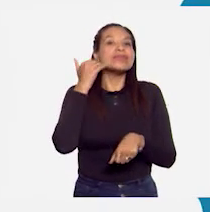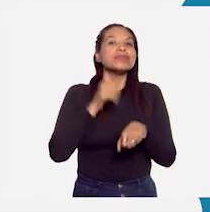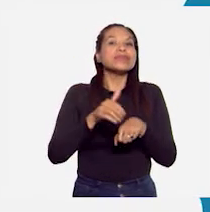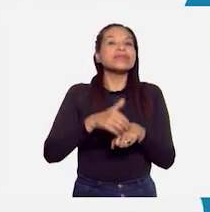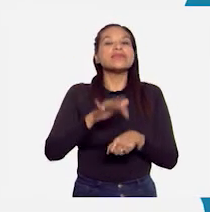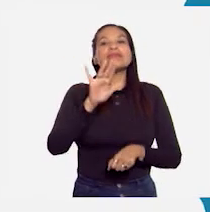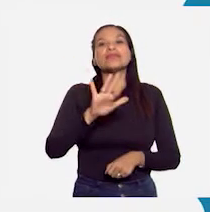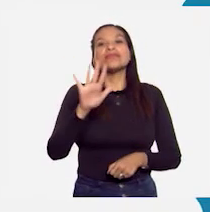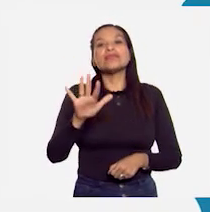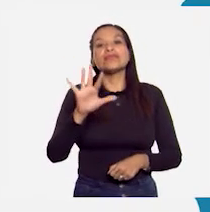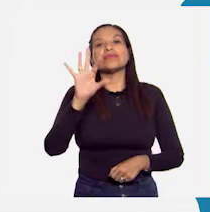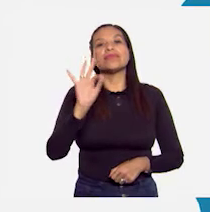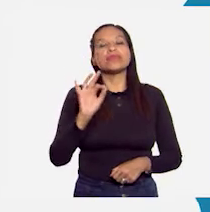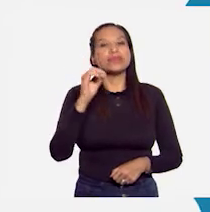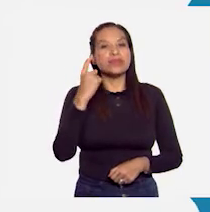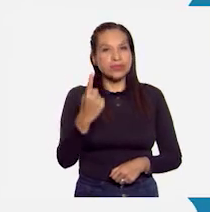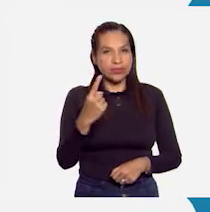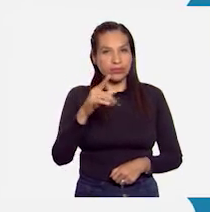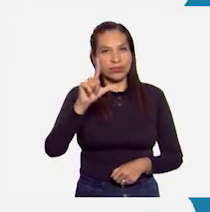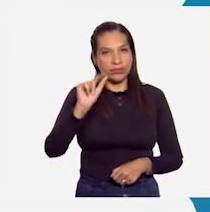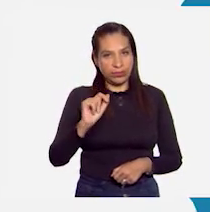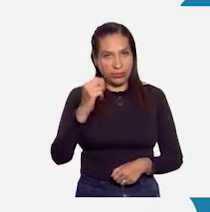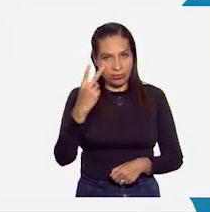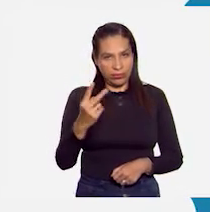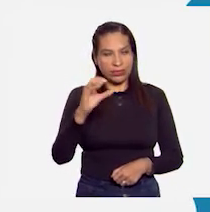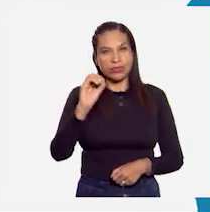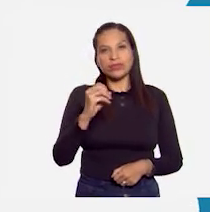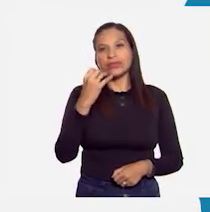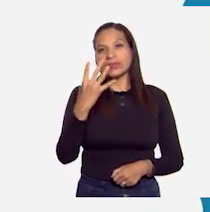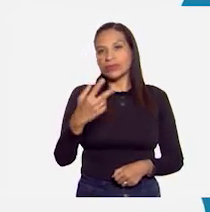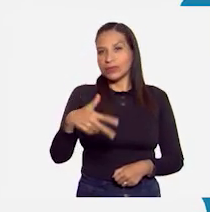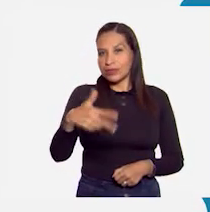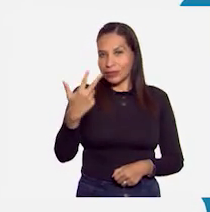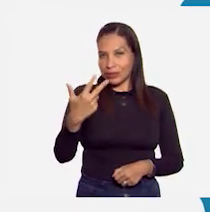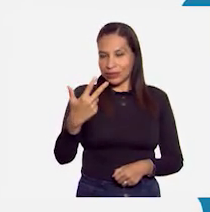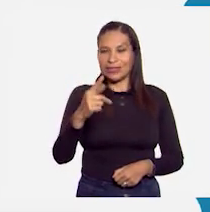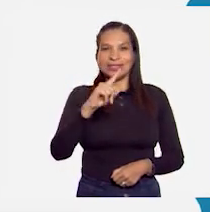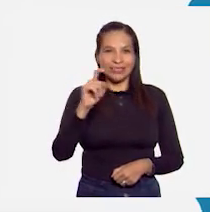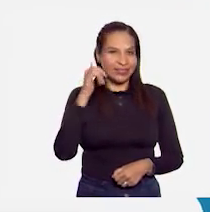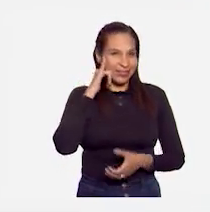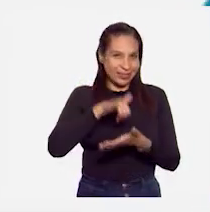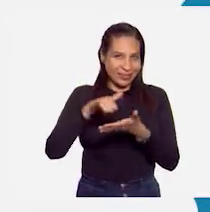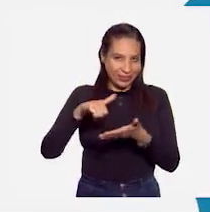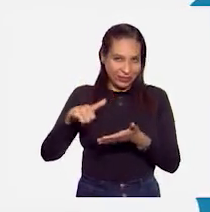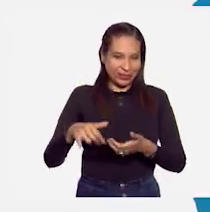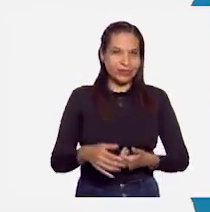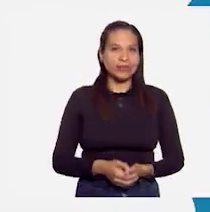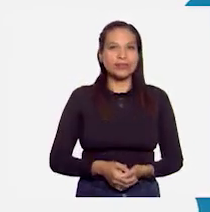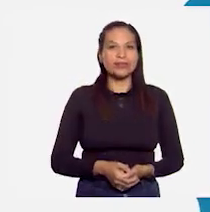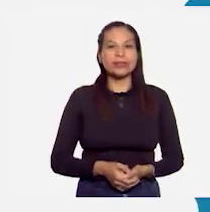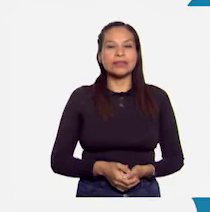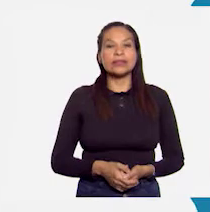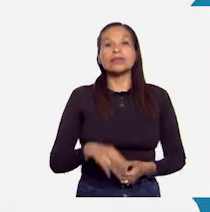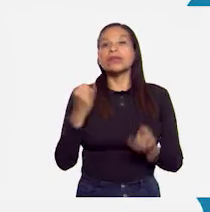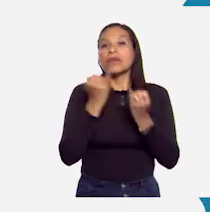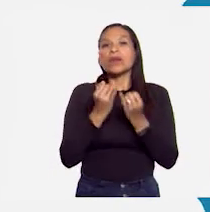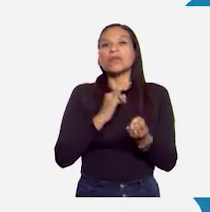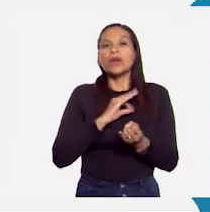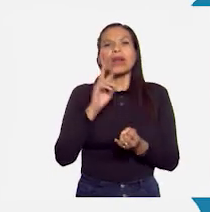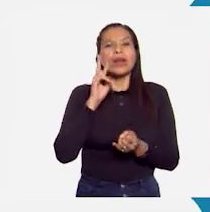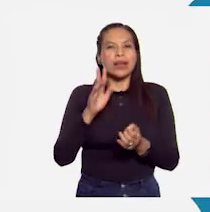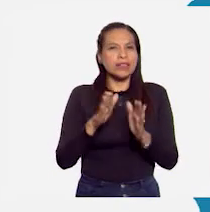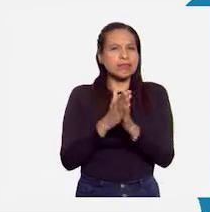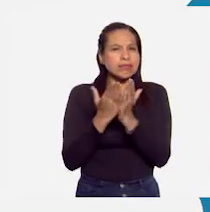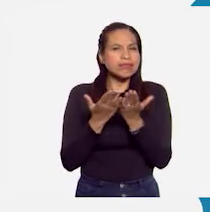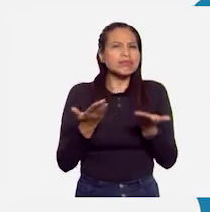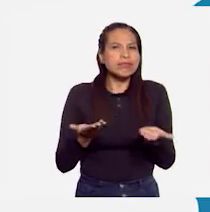teléfono 55 41 72 04 13 con 100 líneas. También puedes encontrar